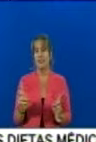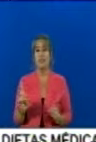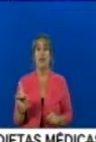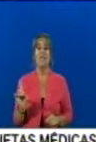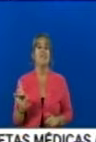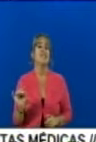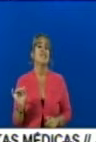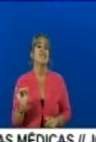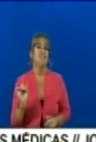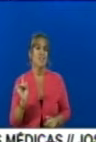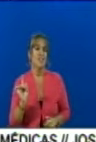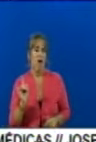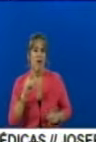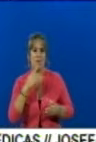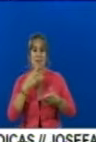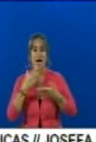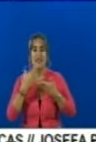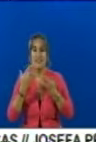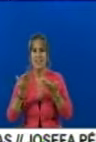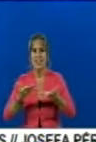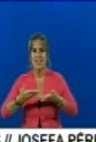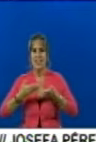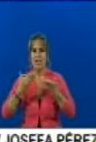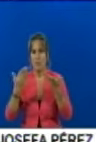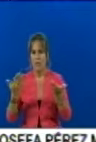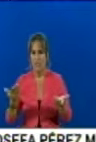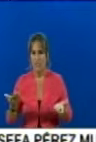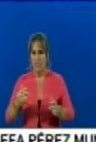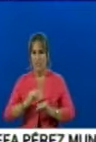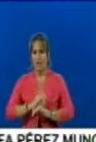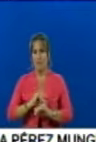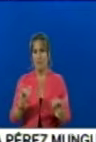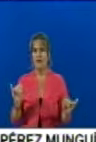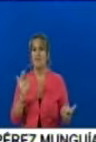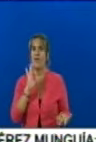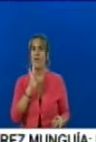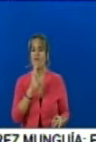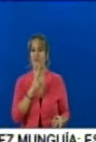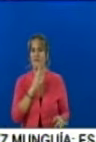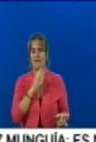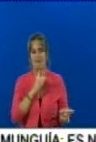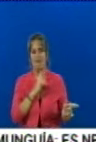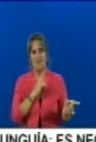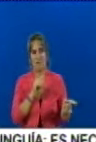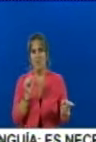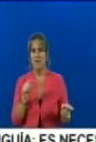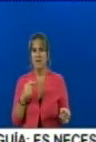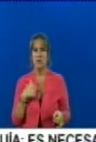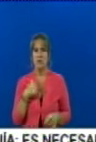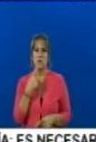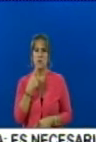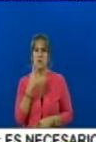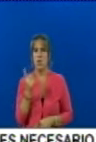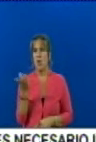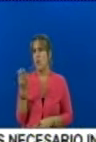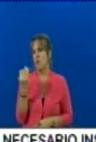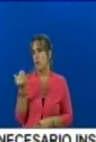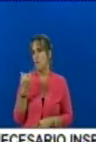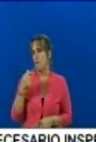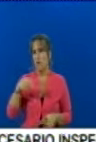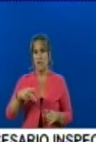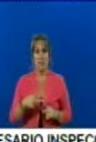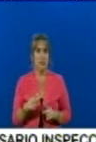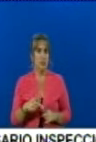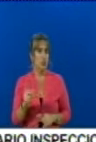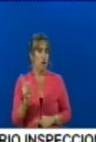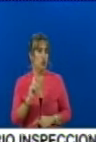también divulgación en la red del comercio, porque las personas, no basta solo con que lo informemos aquí en el